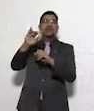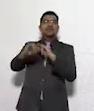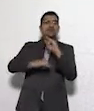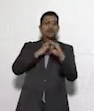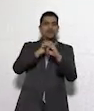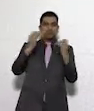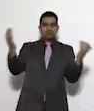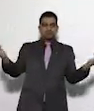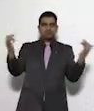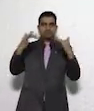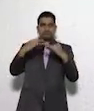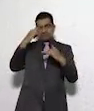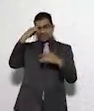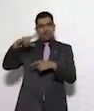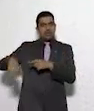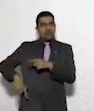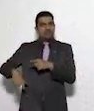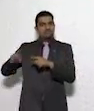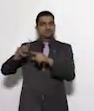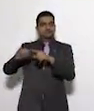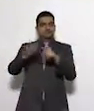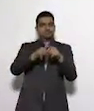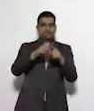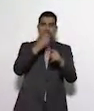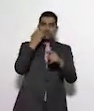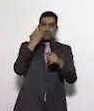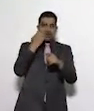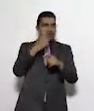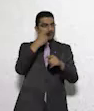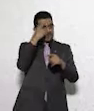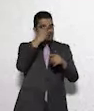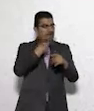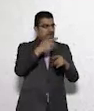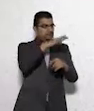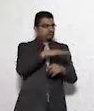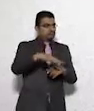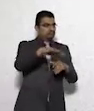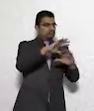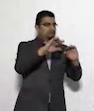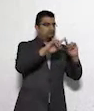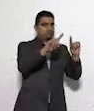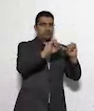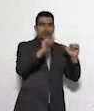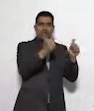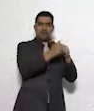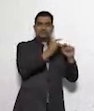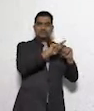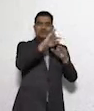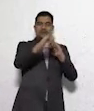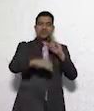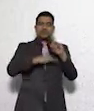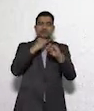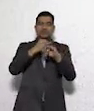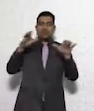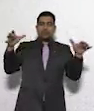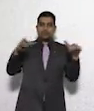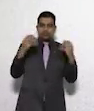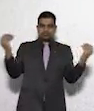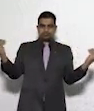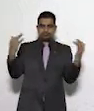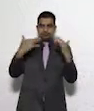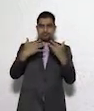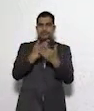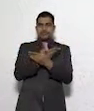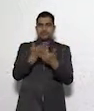del ámbito del gobierno, la academia, la sociedad civil y organismos internacionales para dialogar y